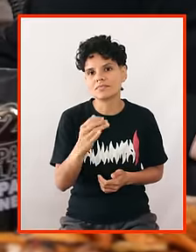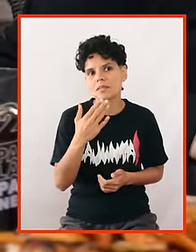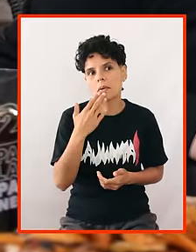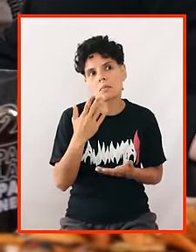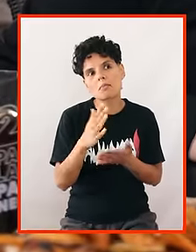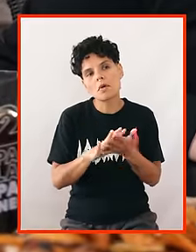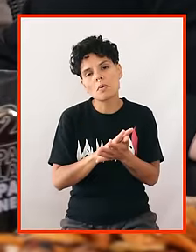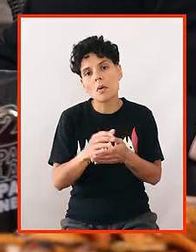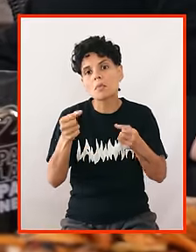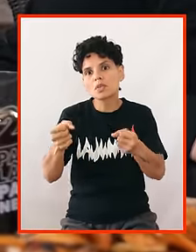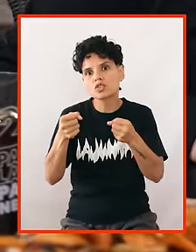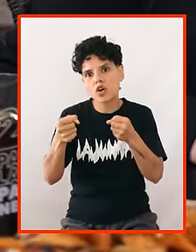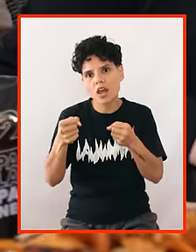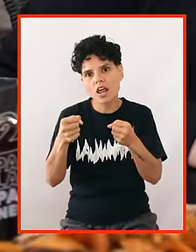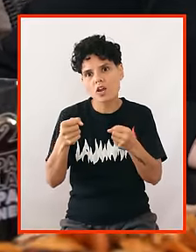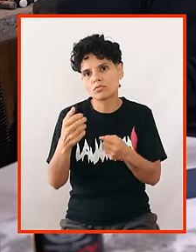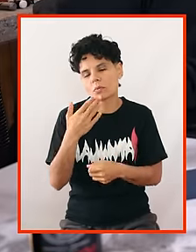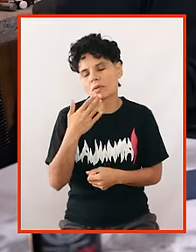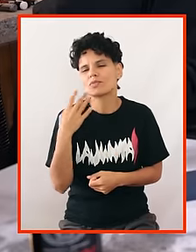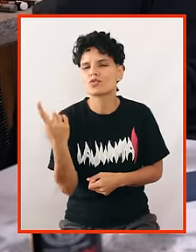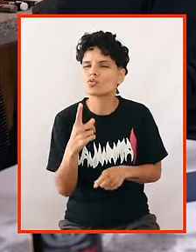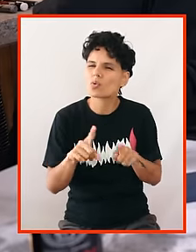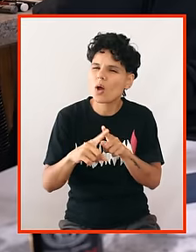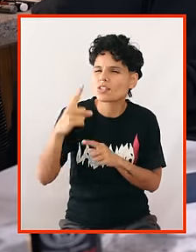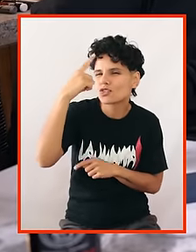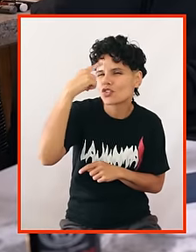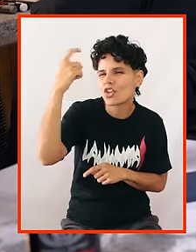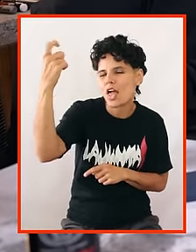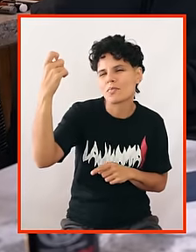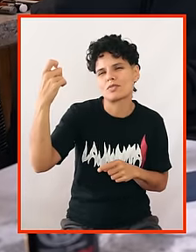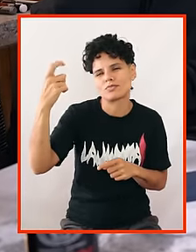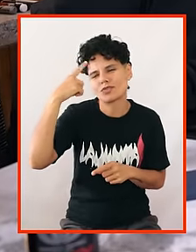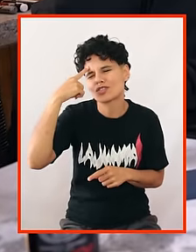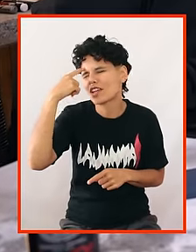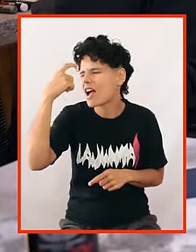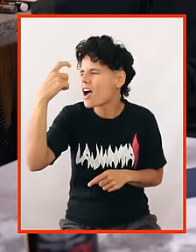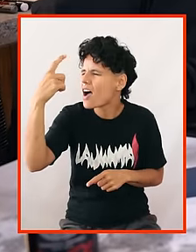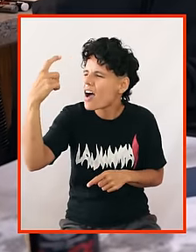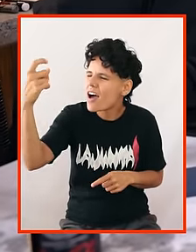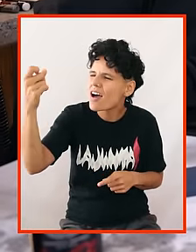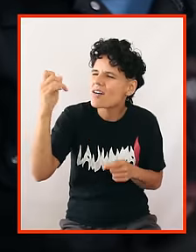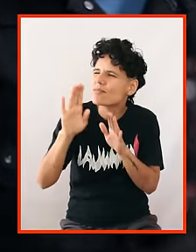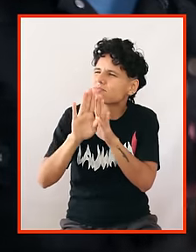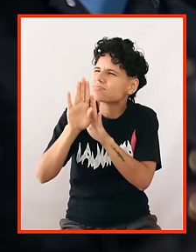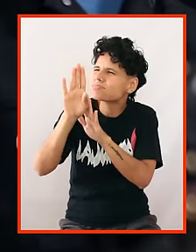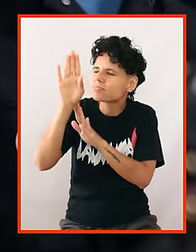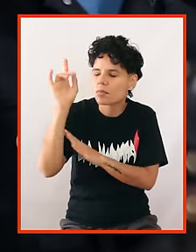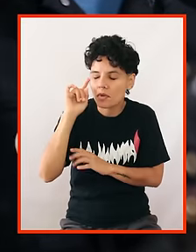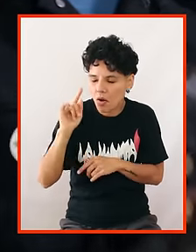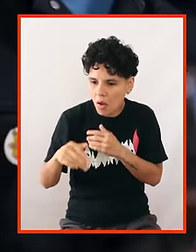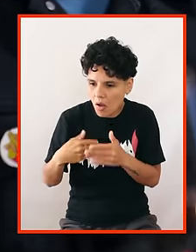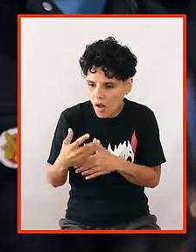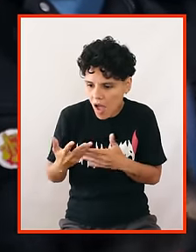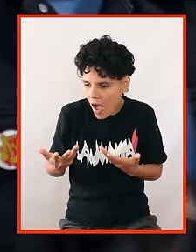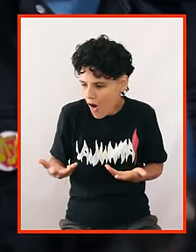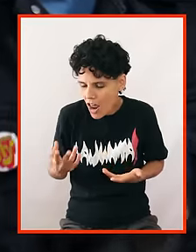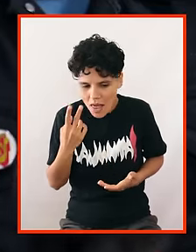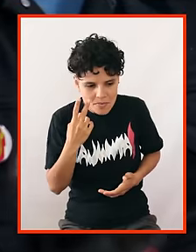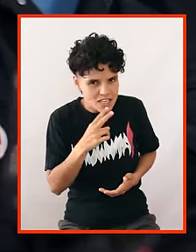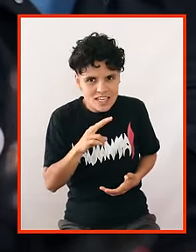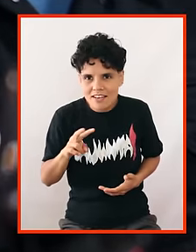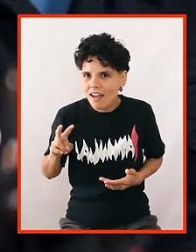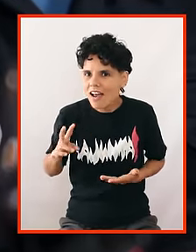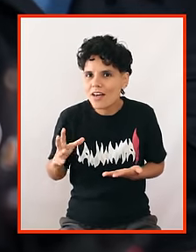prisioneros lo buscan. Sí, pues. Ahora nosotros siempre soñamos en grande, pero ver concretados los sueños frente a